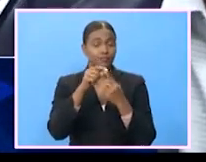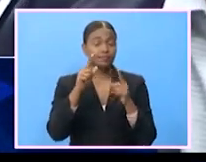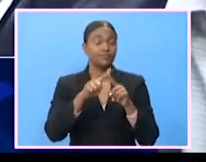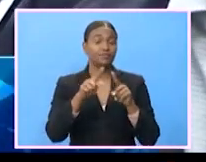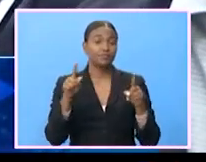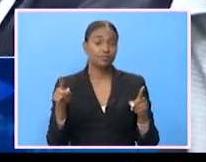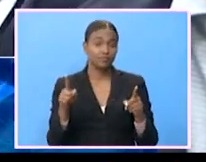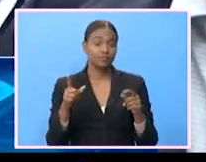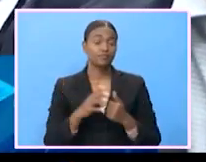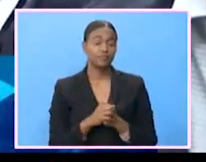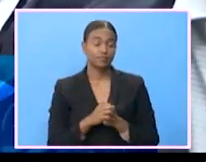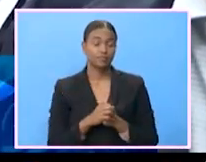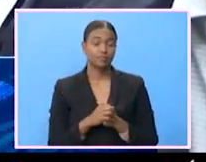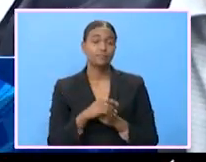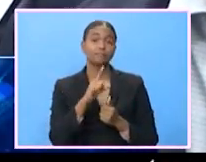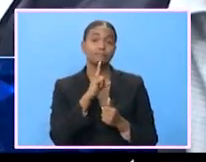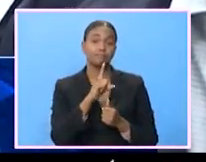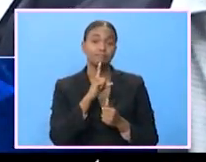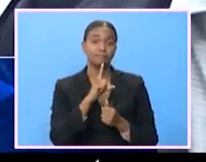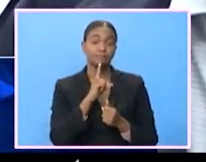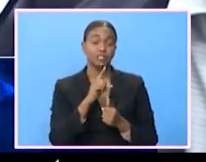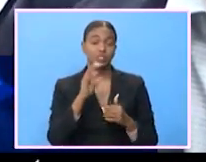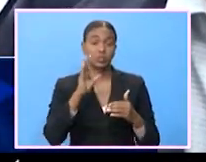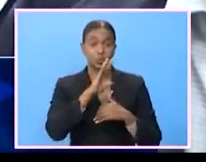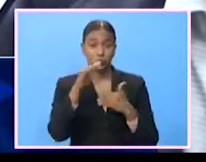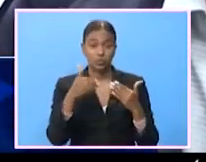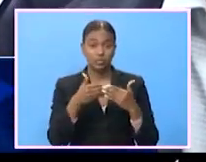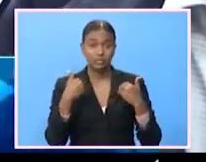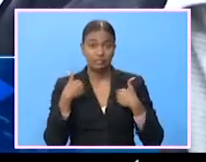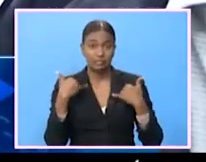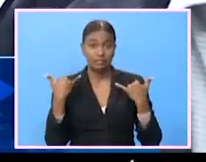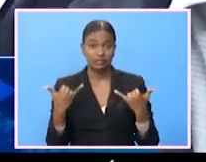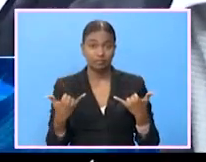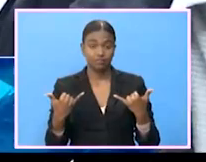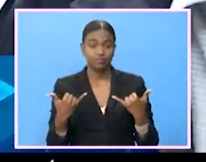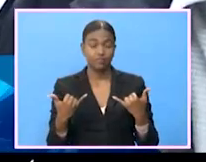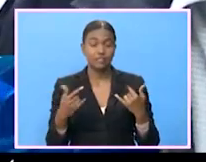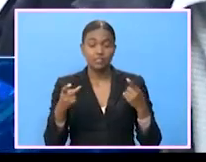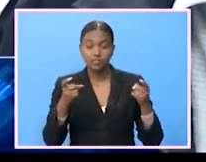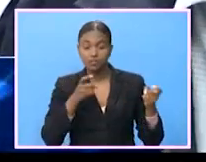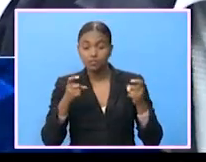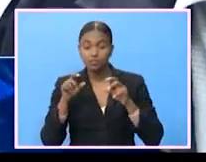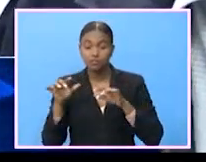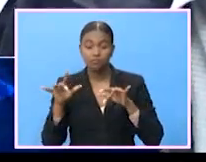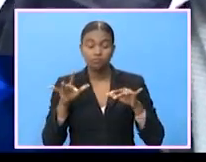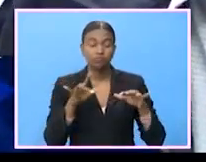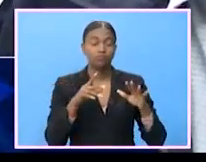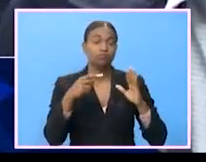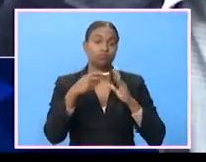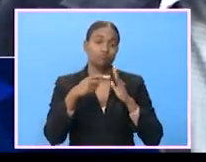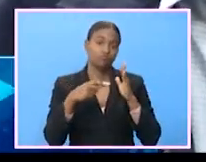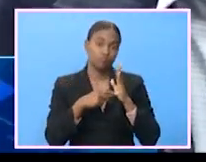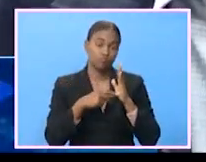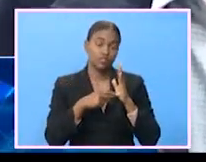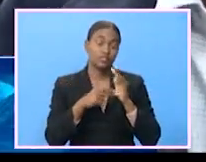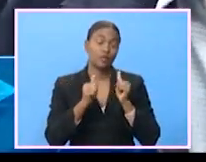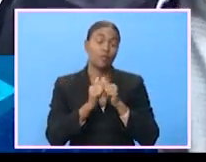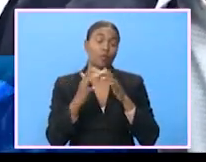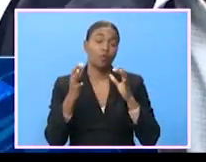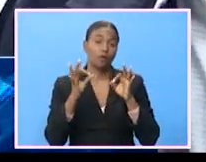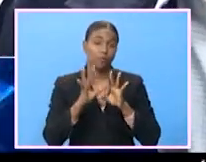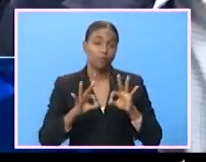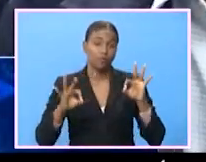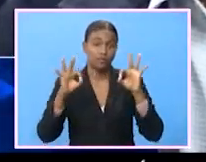pero realmente todas están manejadas con un criterio muy